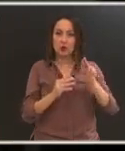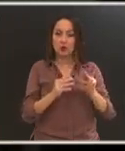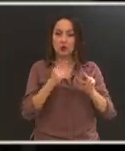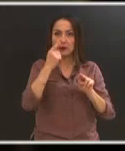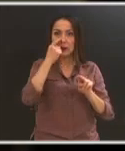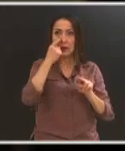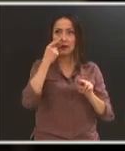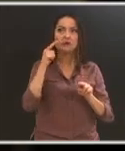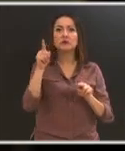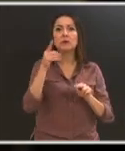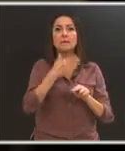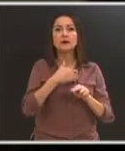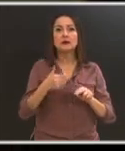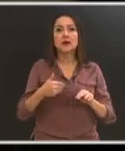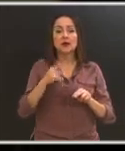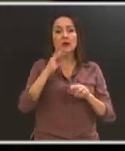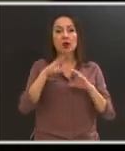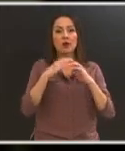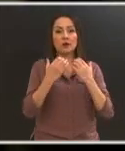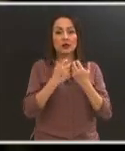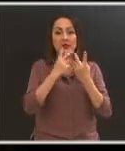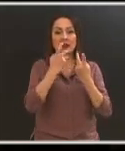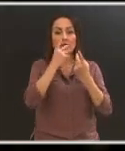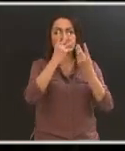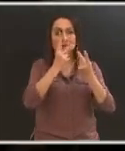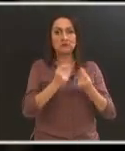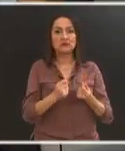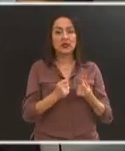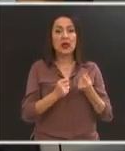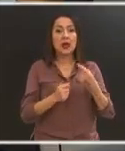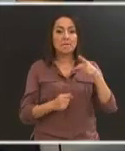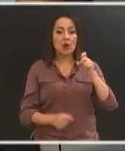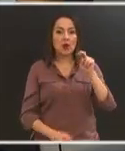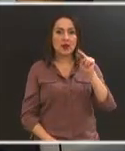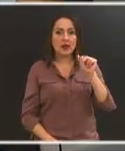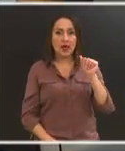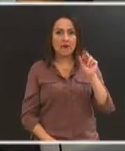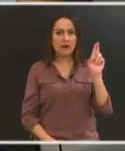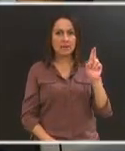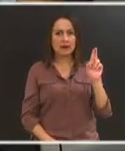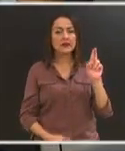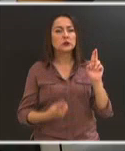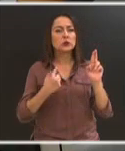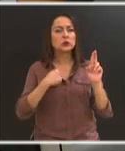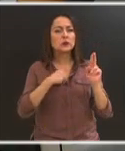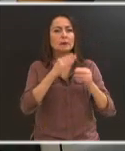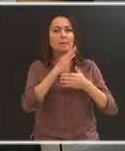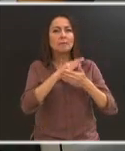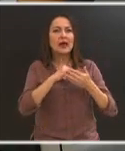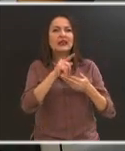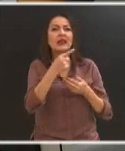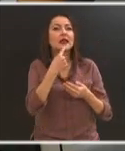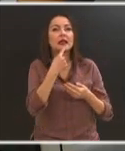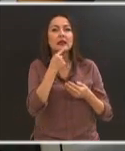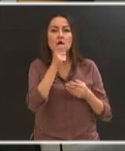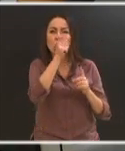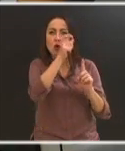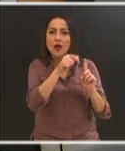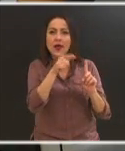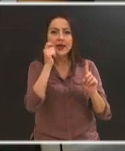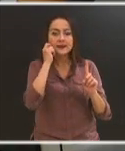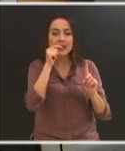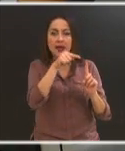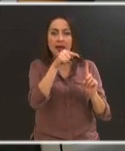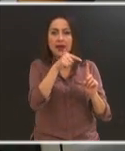con la presidenta de la Comisión de Asuntos Hacendarios, la diputada Paulina Ramírez, y veremos de inmediato parte de las declaraciones que brindó previo